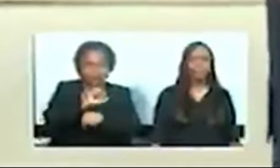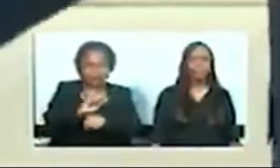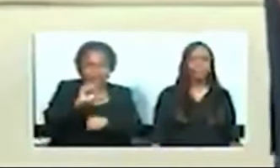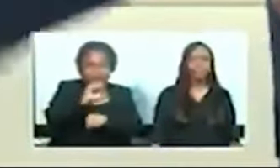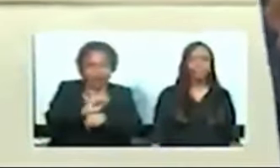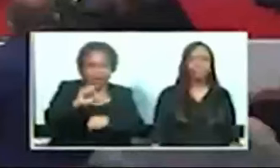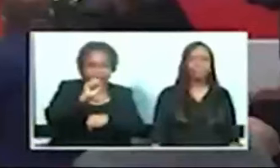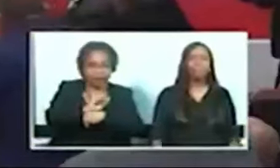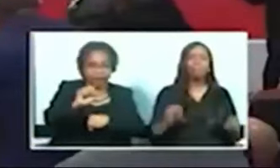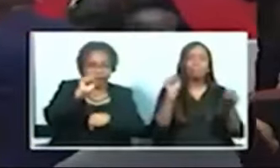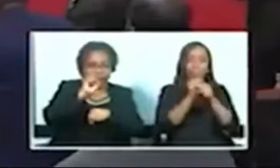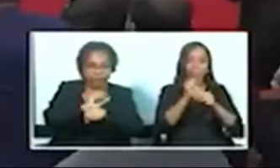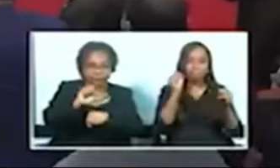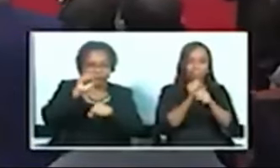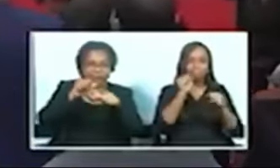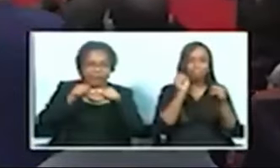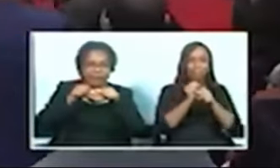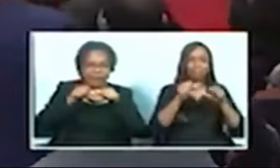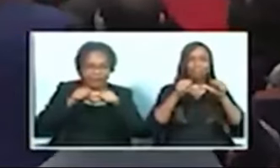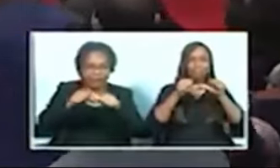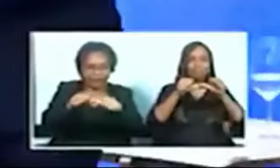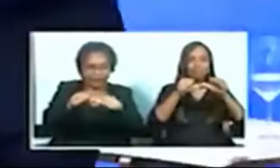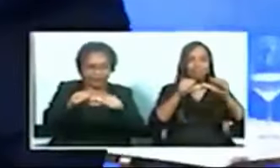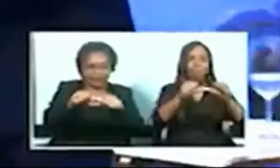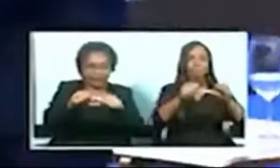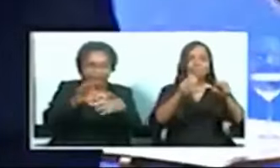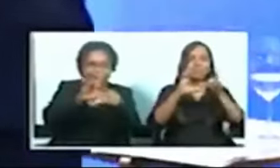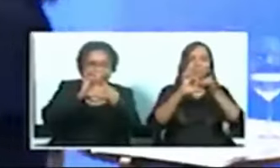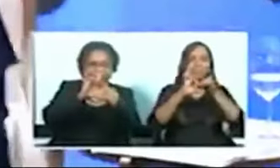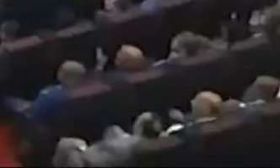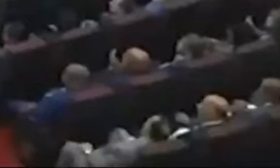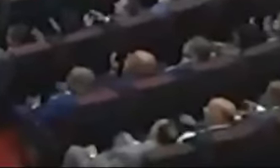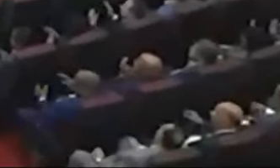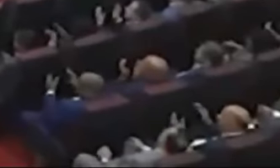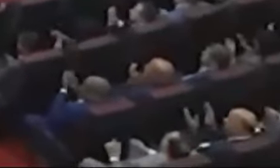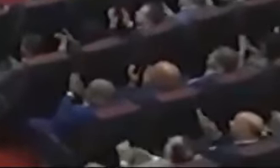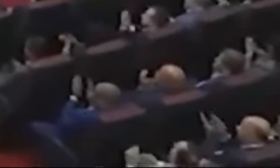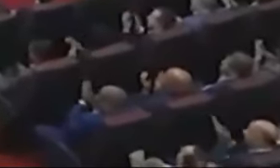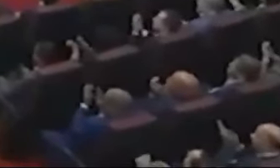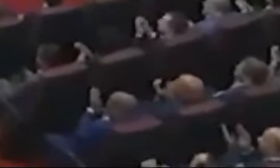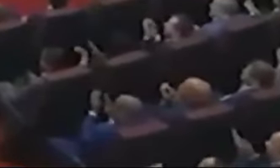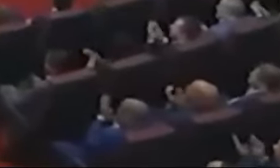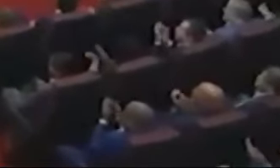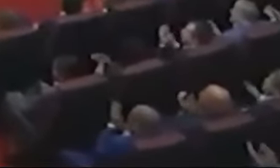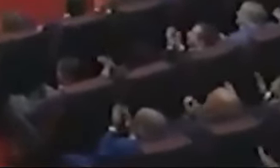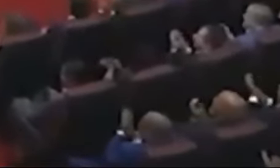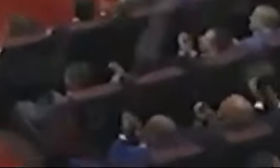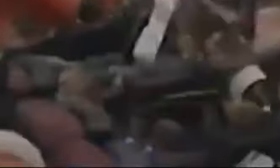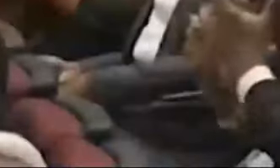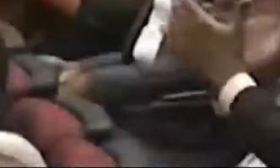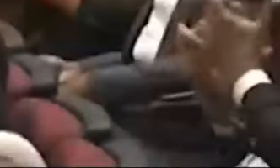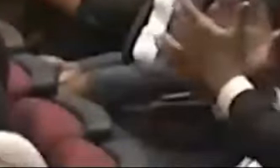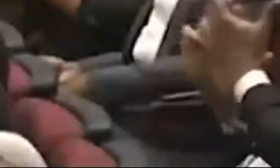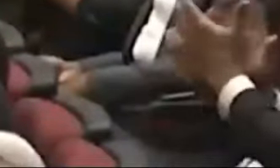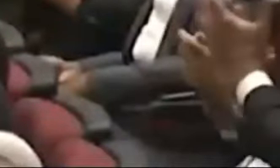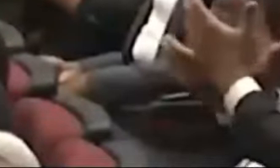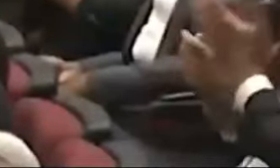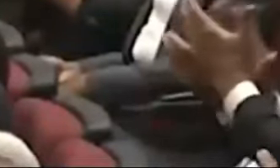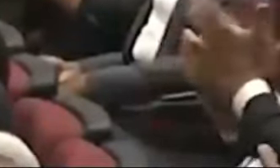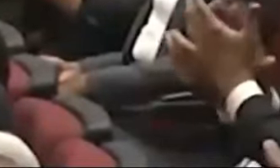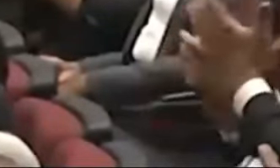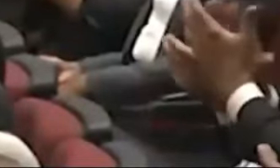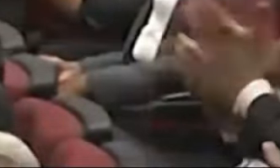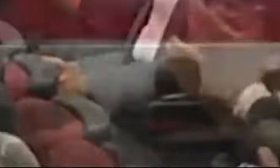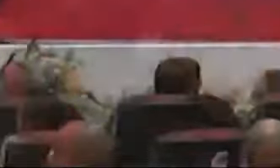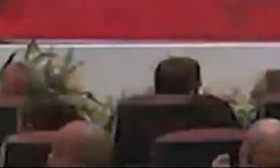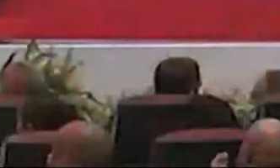son iniciativas que no se han convertido en ley, por eso le estoy citando lo que ellos han dicho. Los dos legisladores se dieron un abrazo, así